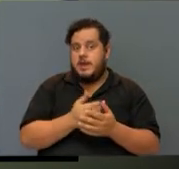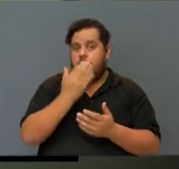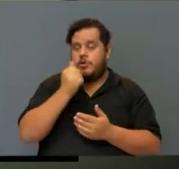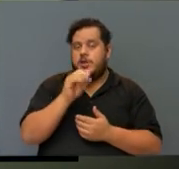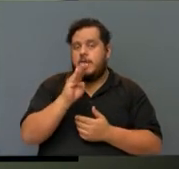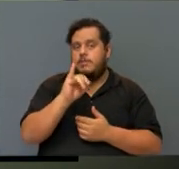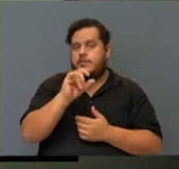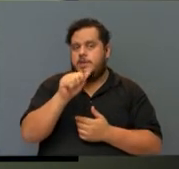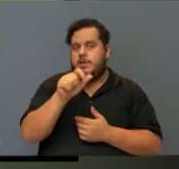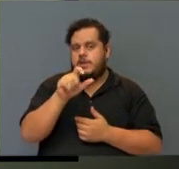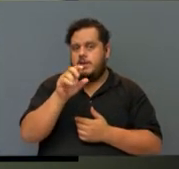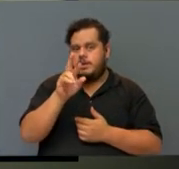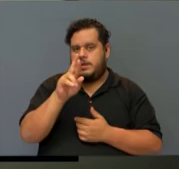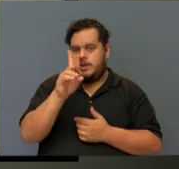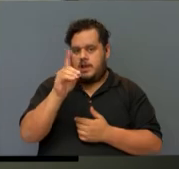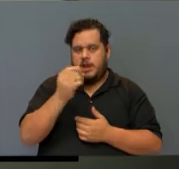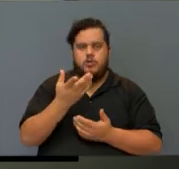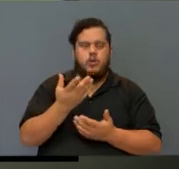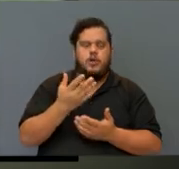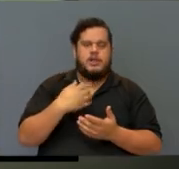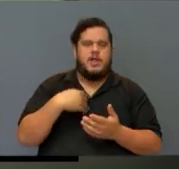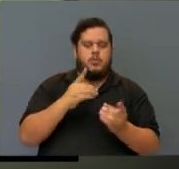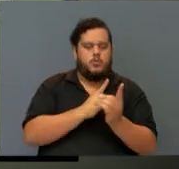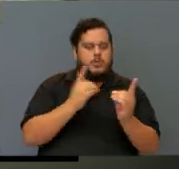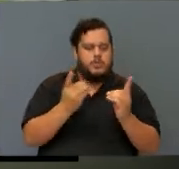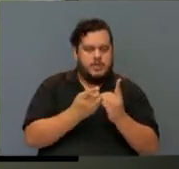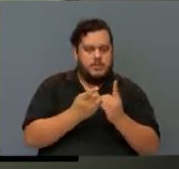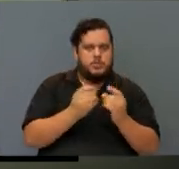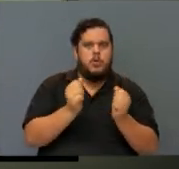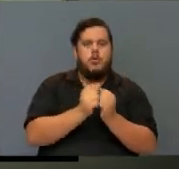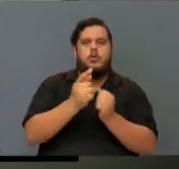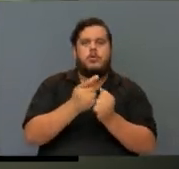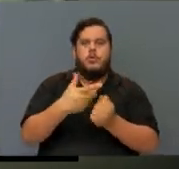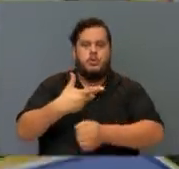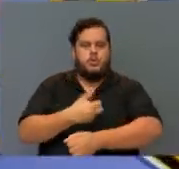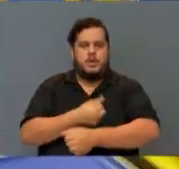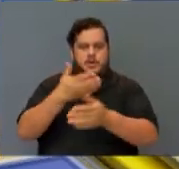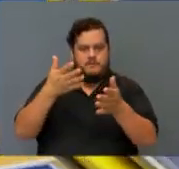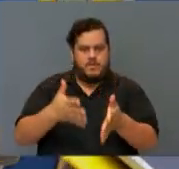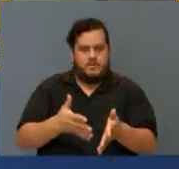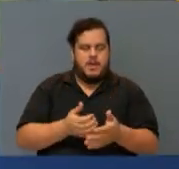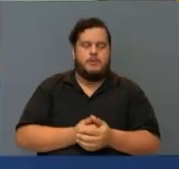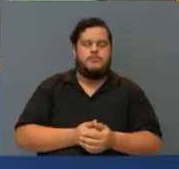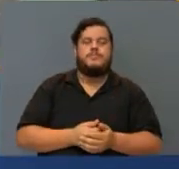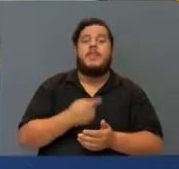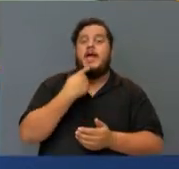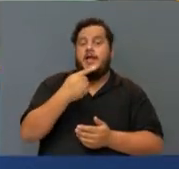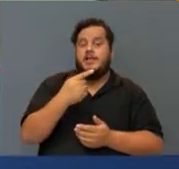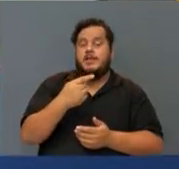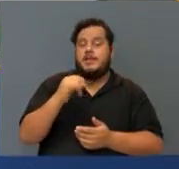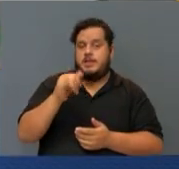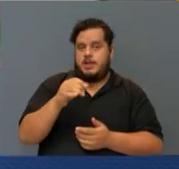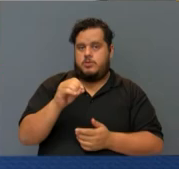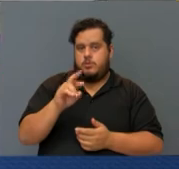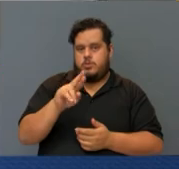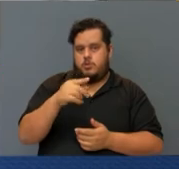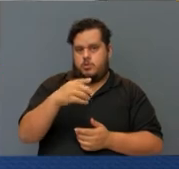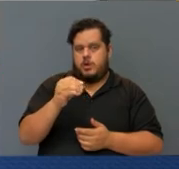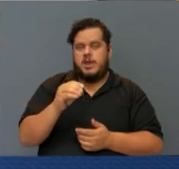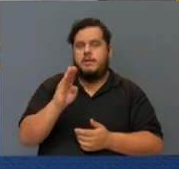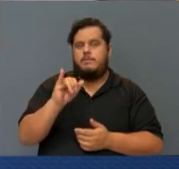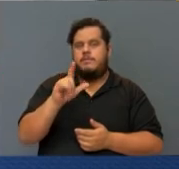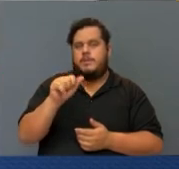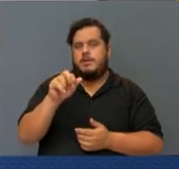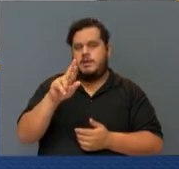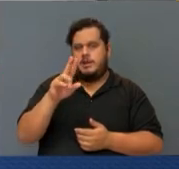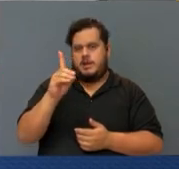está en un departamento como enfermero porque también está mal de salud dice don jorge bilardo su hermano que si le dan la